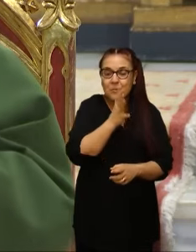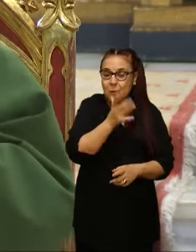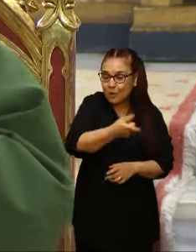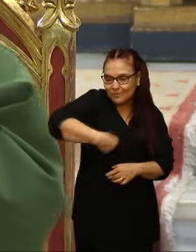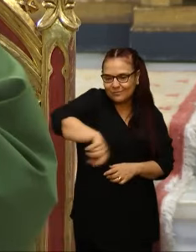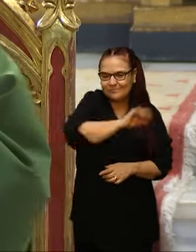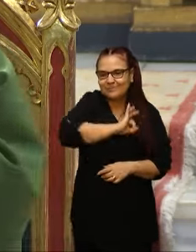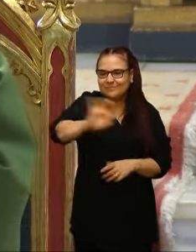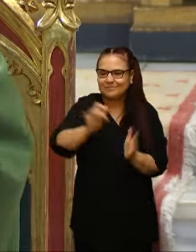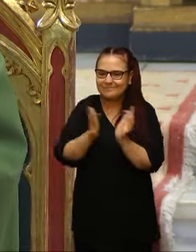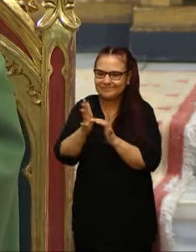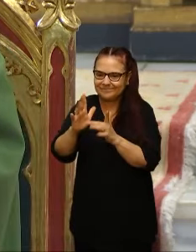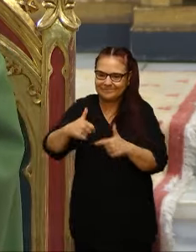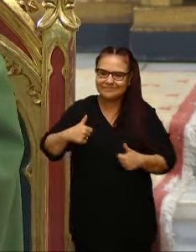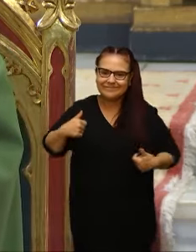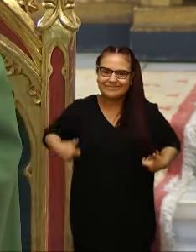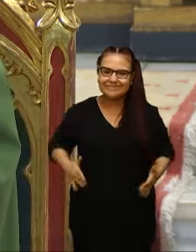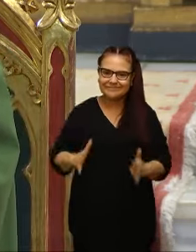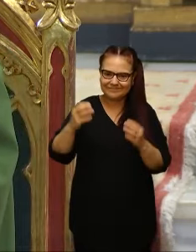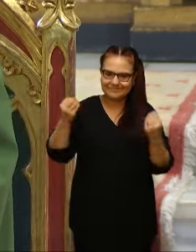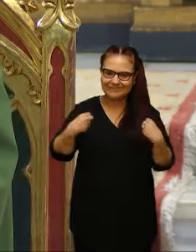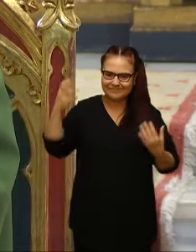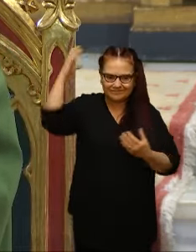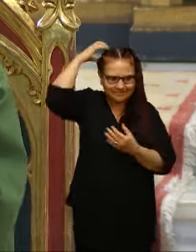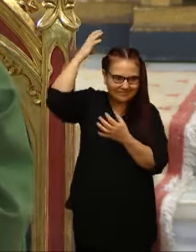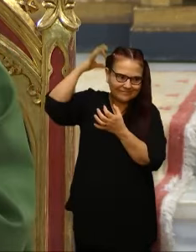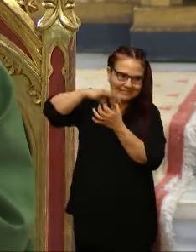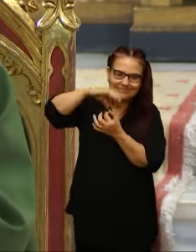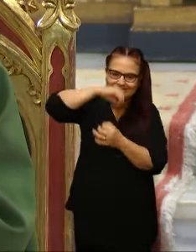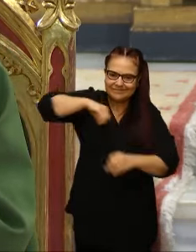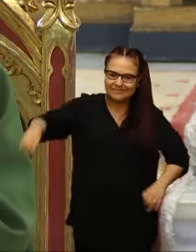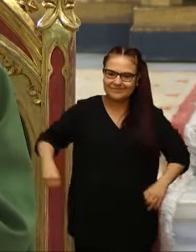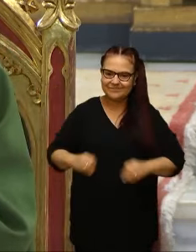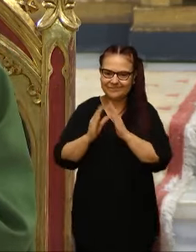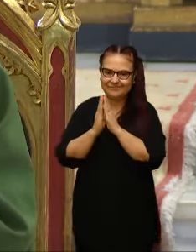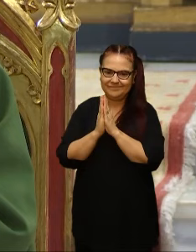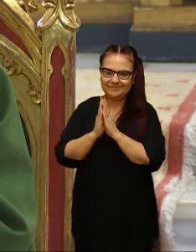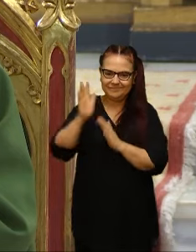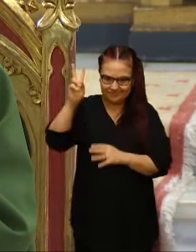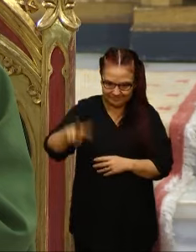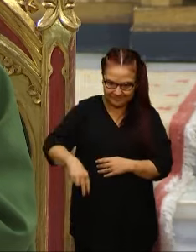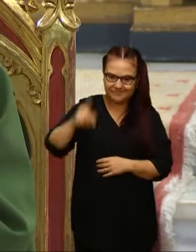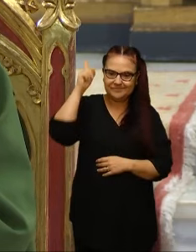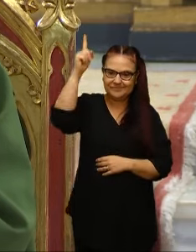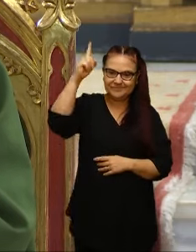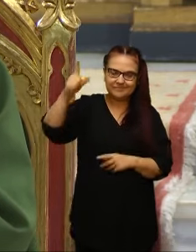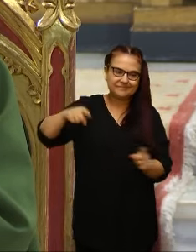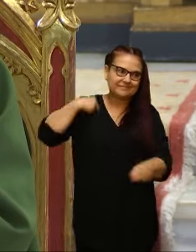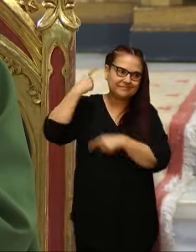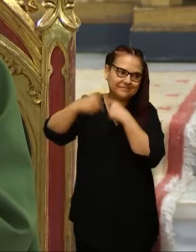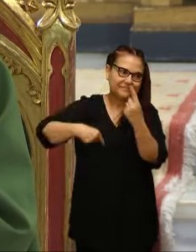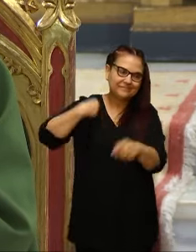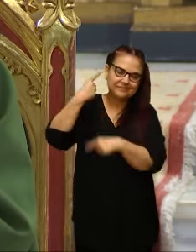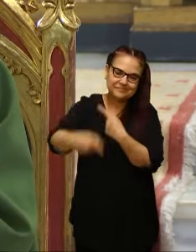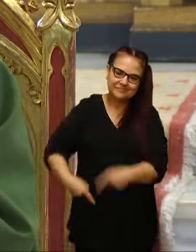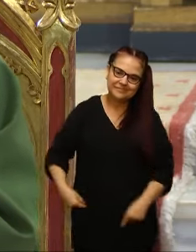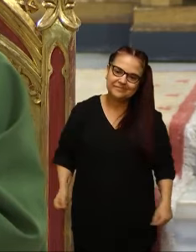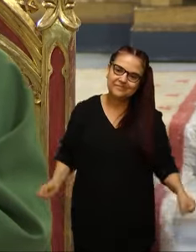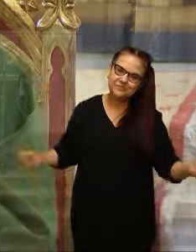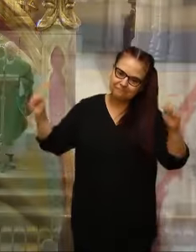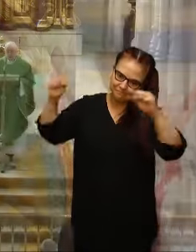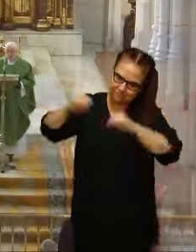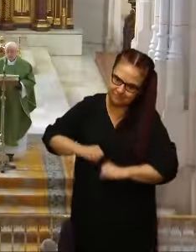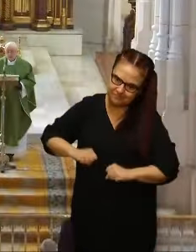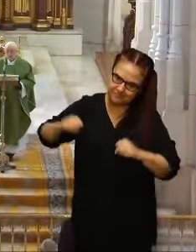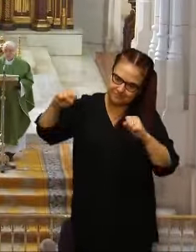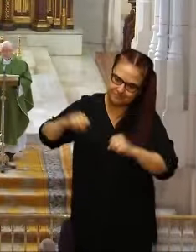Por nuestro Señor Jesucristo, tu Hijo, que vive y reina contigo en la unidad del Espíritu Santo, y es Dios por los siglos